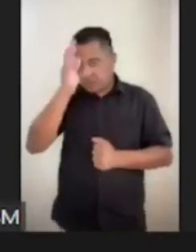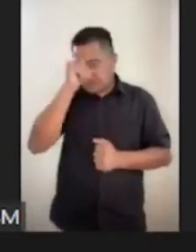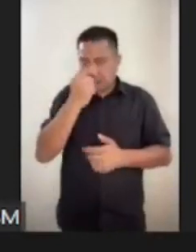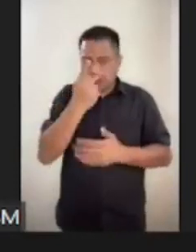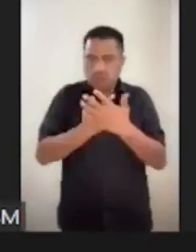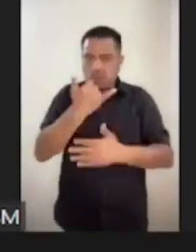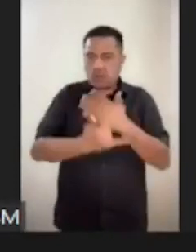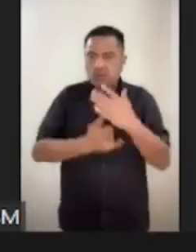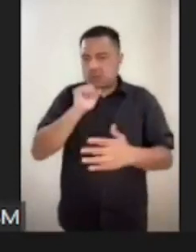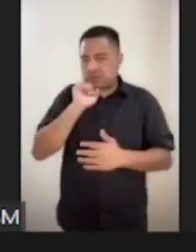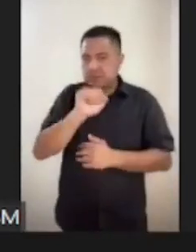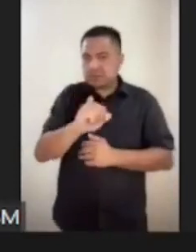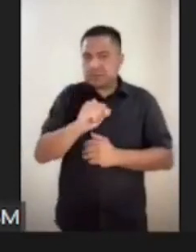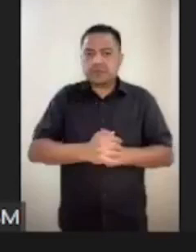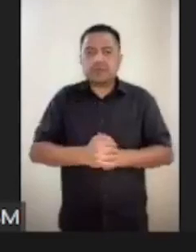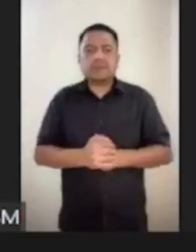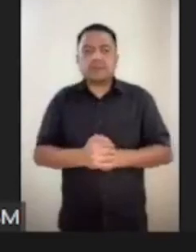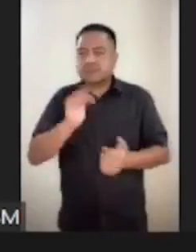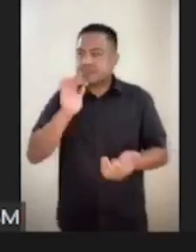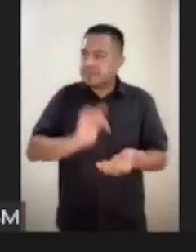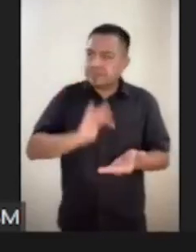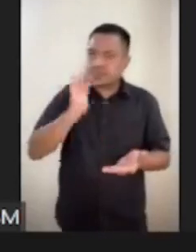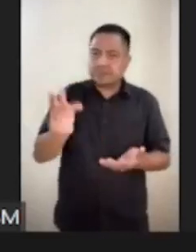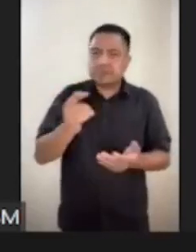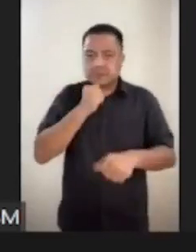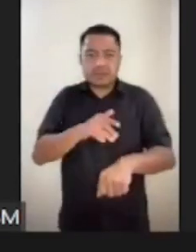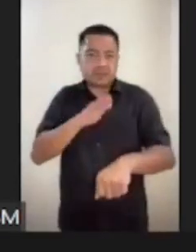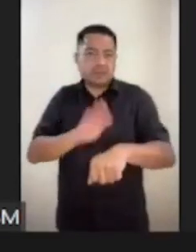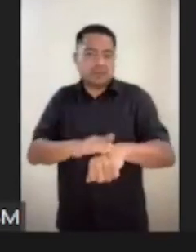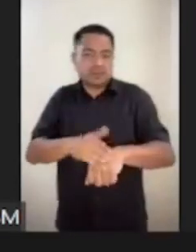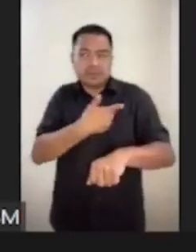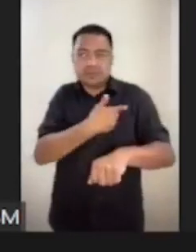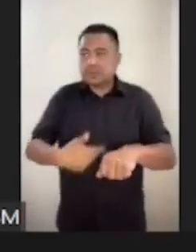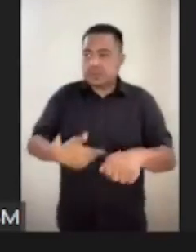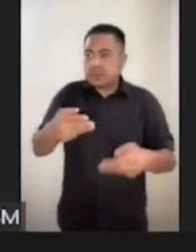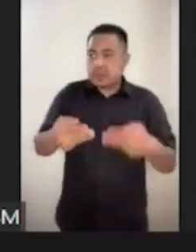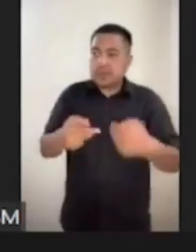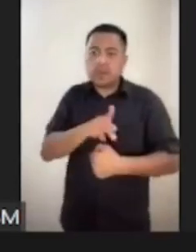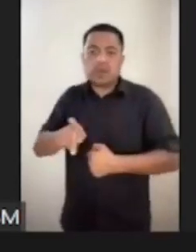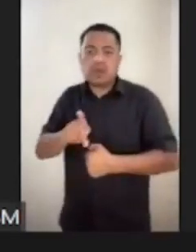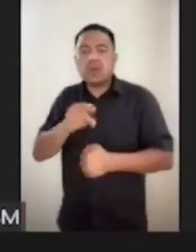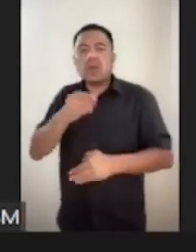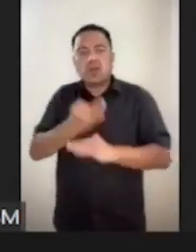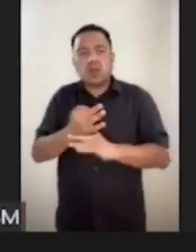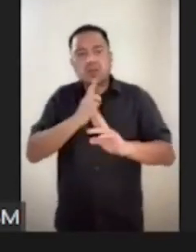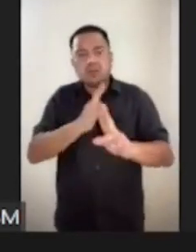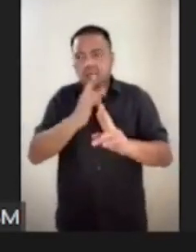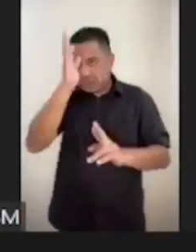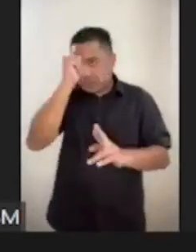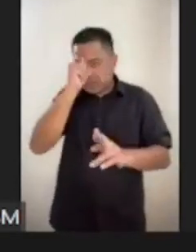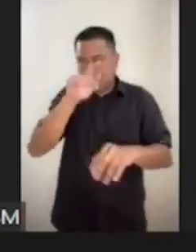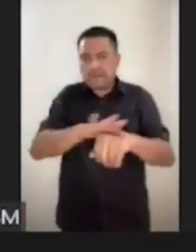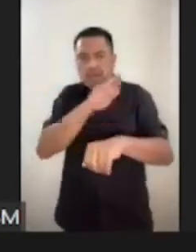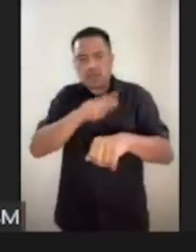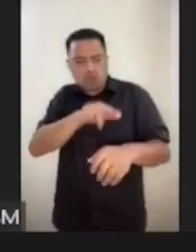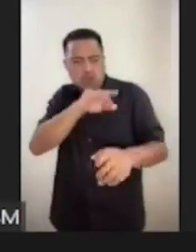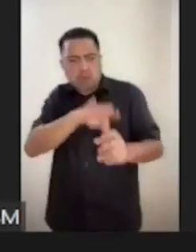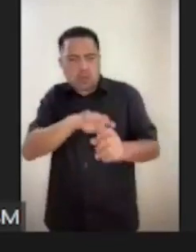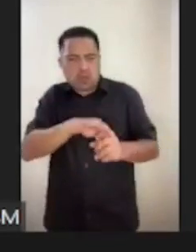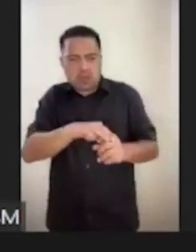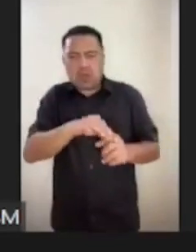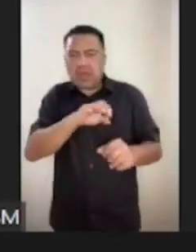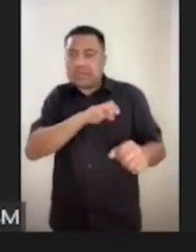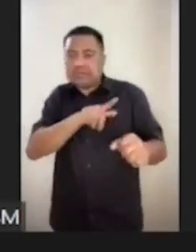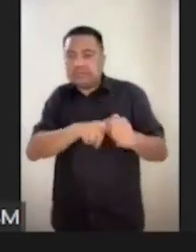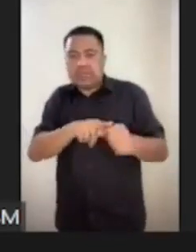proyecto. Gracias, magistrada. Magistrada presidenta, magistradas, magistrado. El proyecto de resolución fue aprobado por mayoría de votos con el voto particular